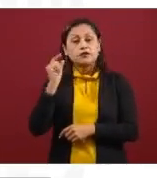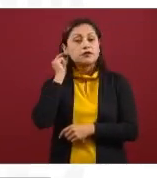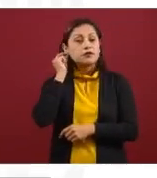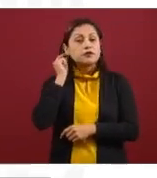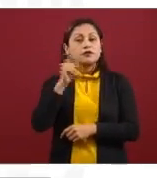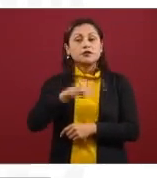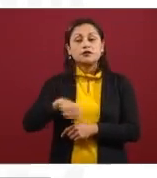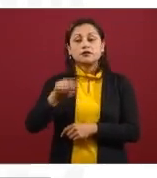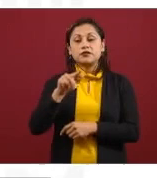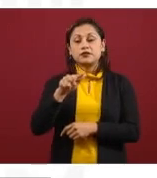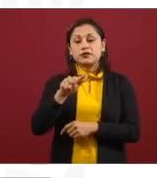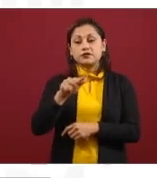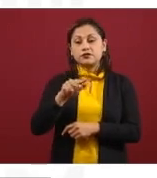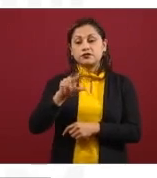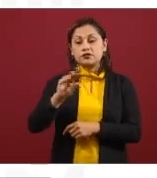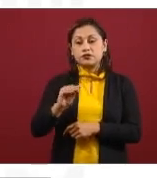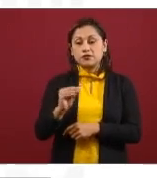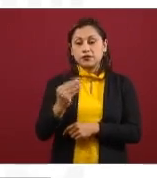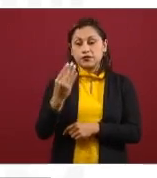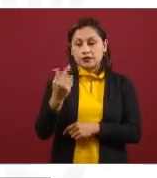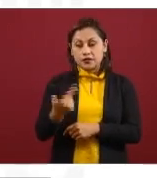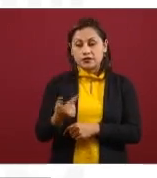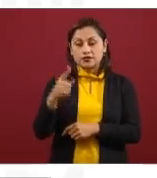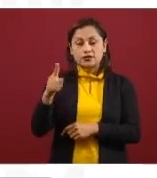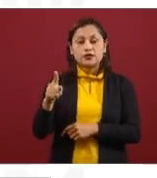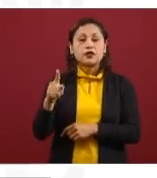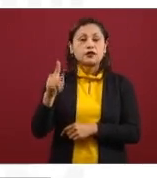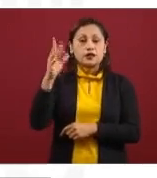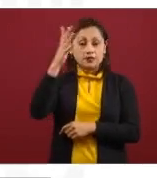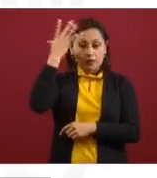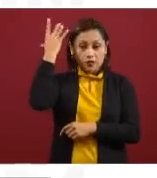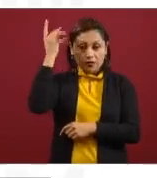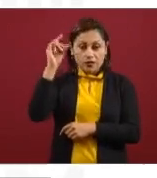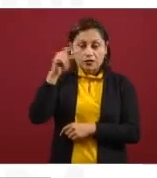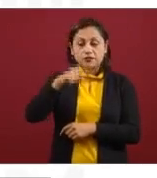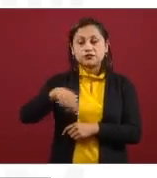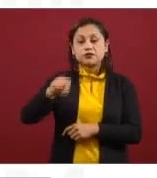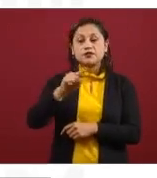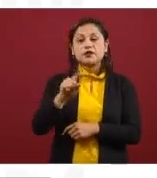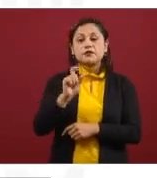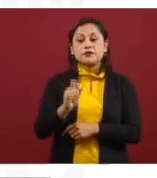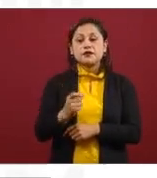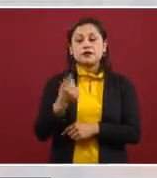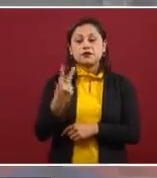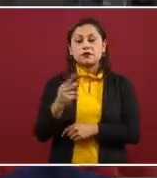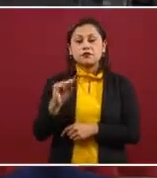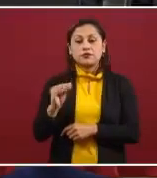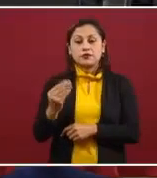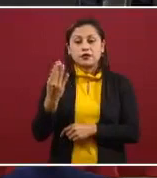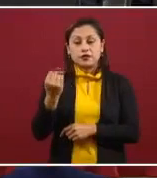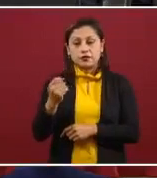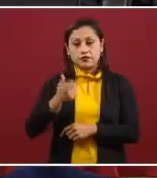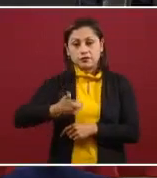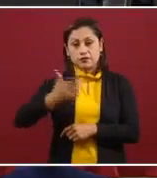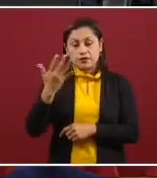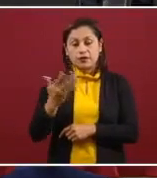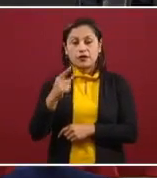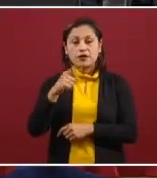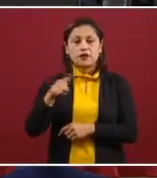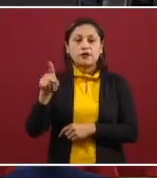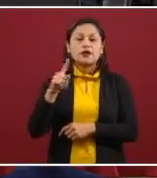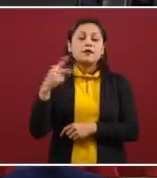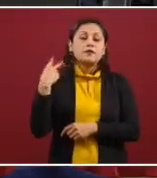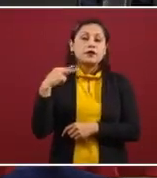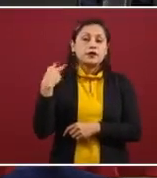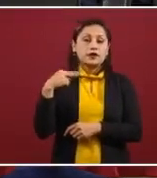18.97 por litro en Cuernavaca, Morelos, y en Santana, Sonora, el más caro a 22.99, el diésel el más económico en Medellín de Bravo,